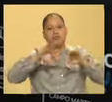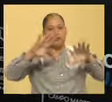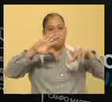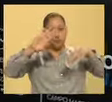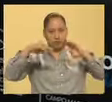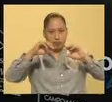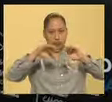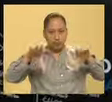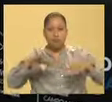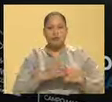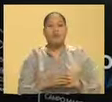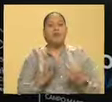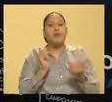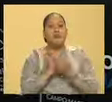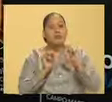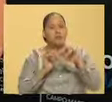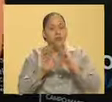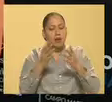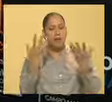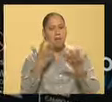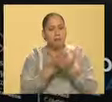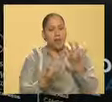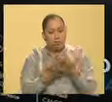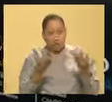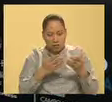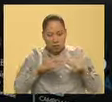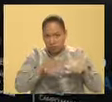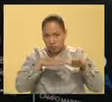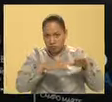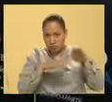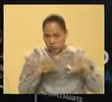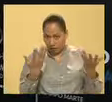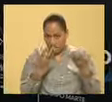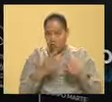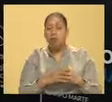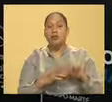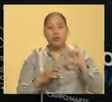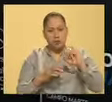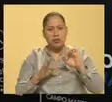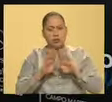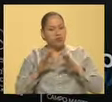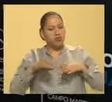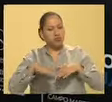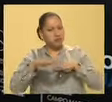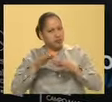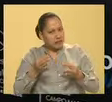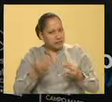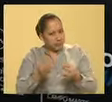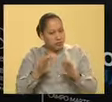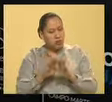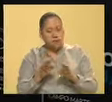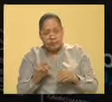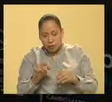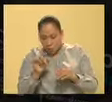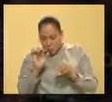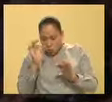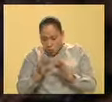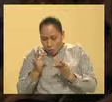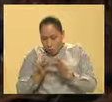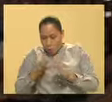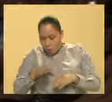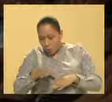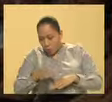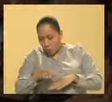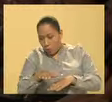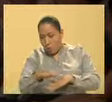también hechos a mano. Yo creo que esta colección tiene muchísimo de alta costura. Yo creo que tiene mucho ese rollo de alta costura, lo que